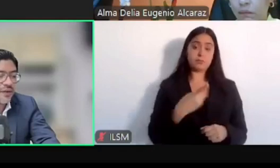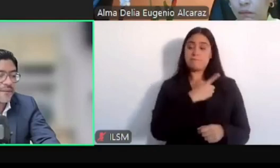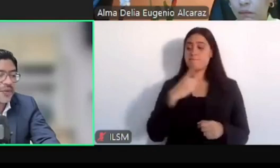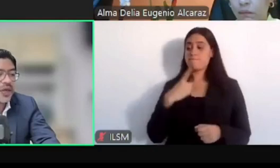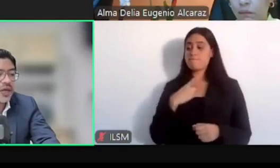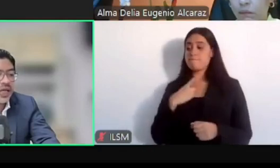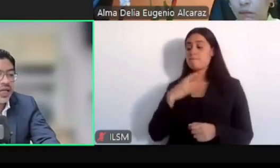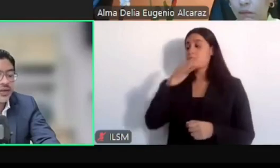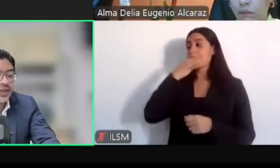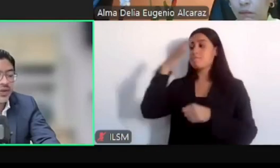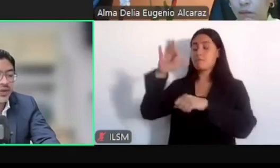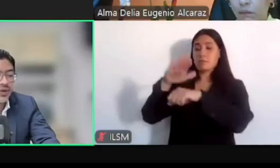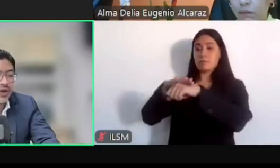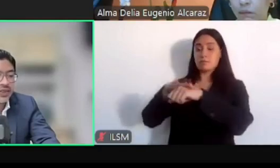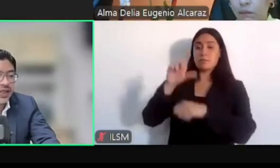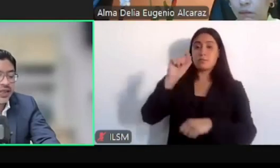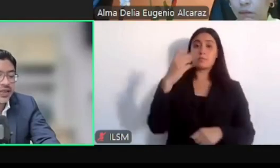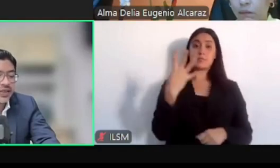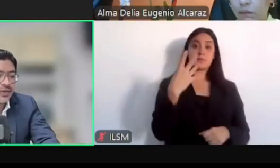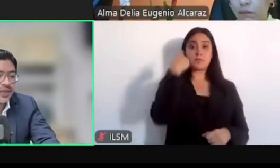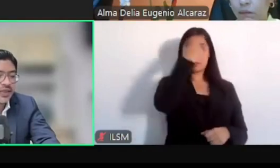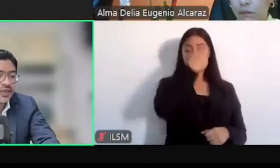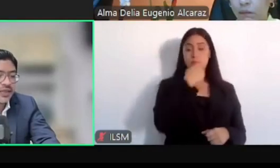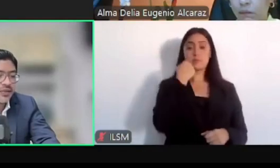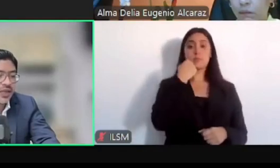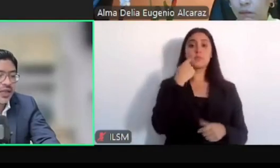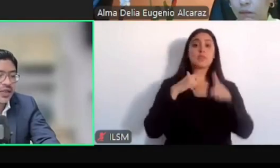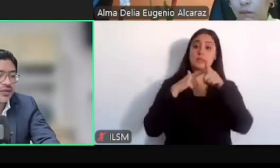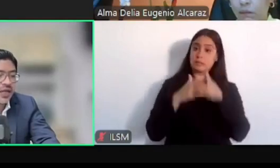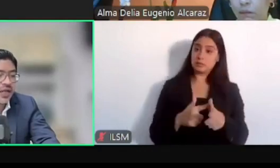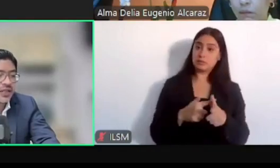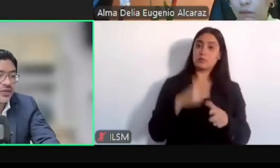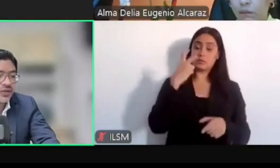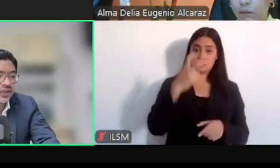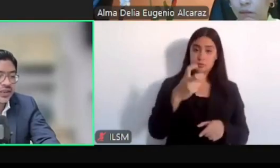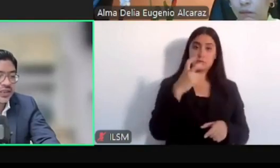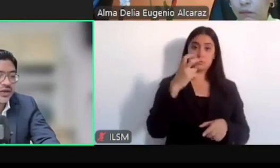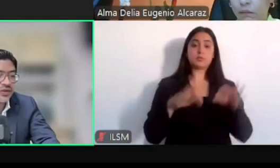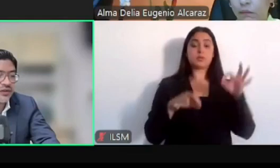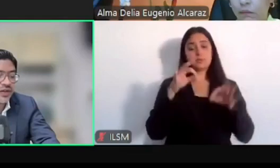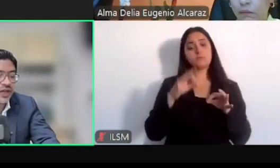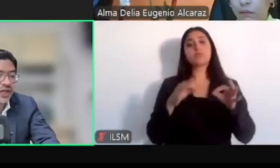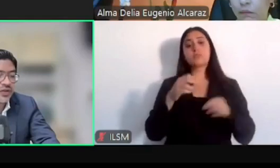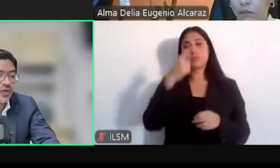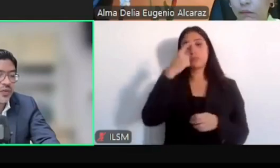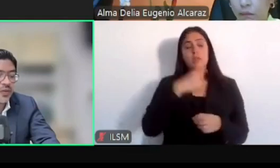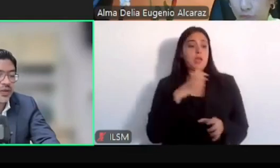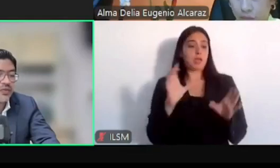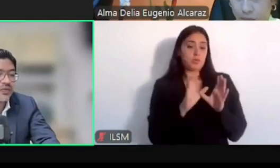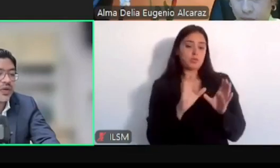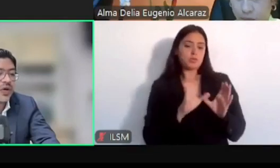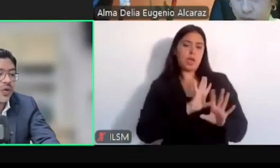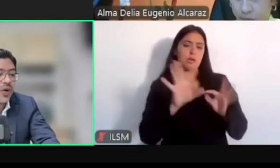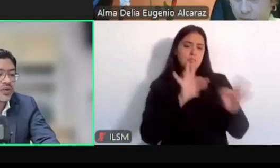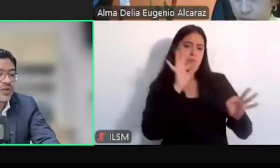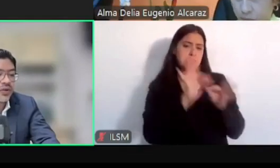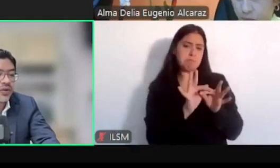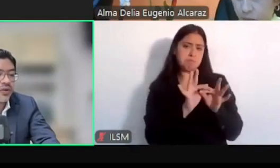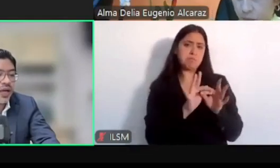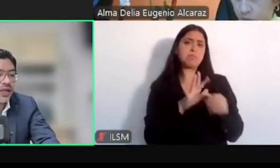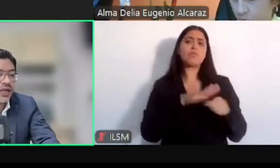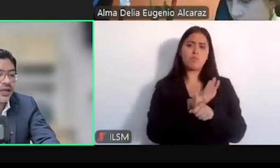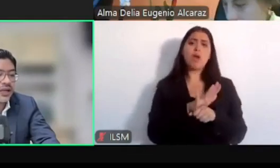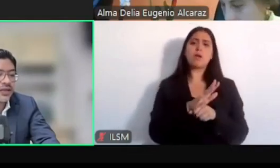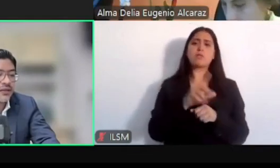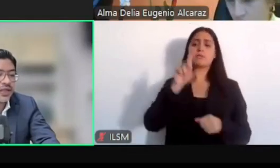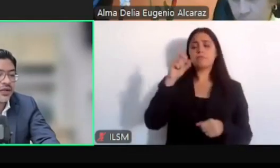actor y en las 24 horas siguientes remitiera este tribunal electoral las constancias que justificaran su cumplimiento lo cual sucedió